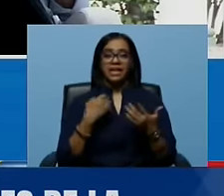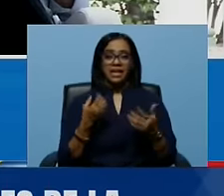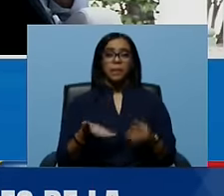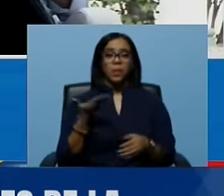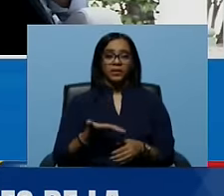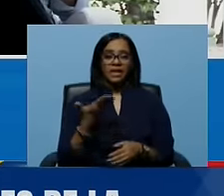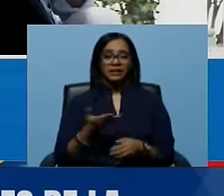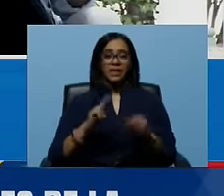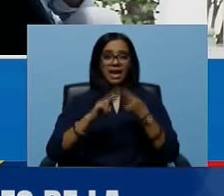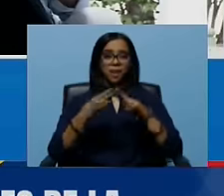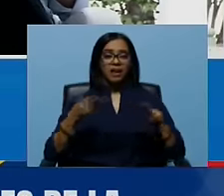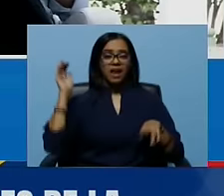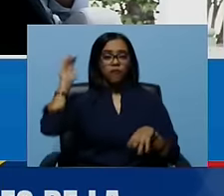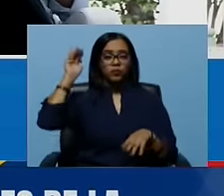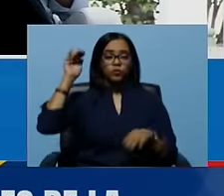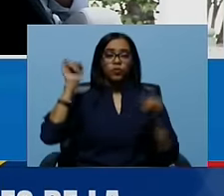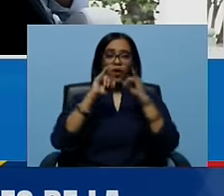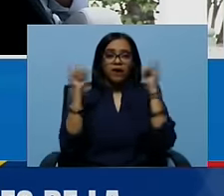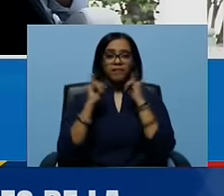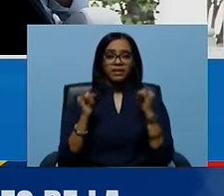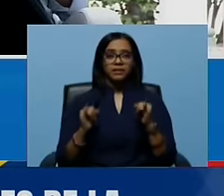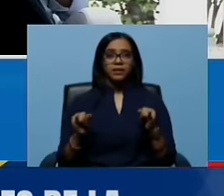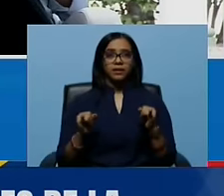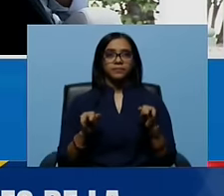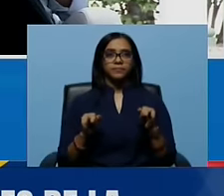futuro, la felicidad.